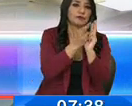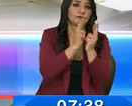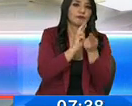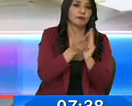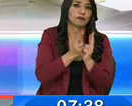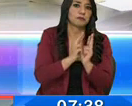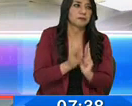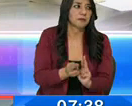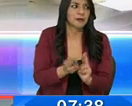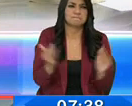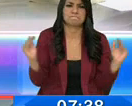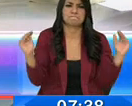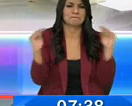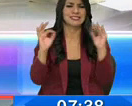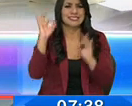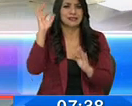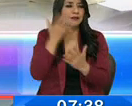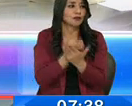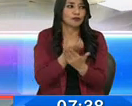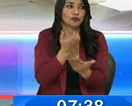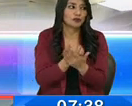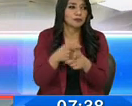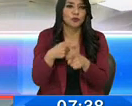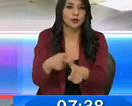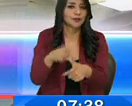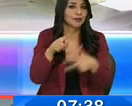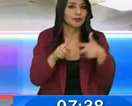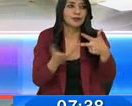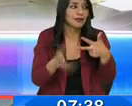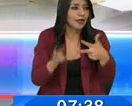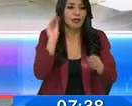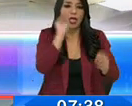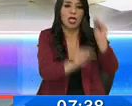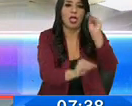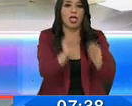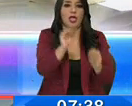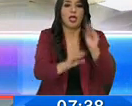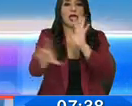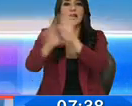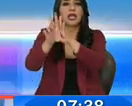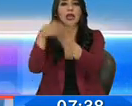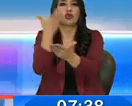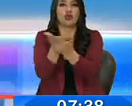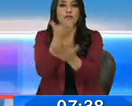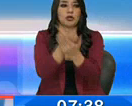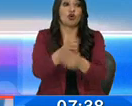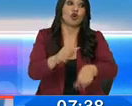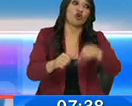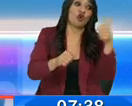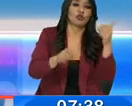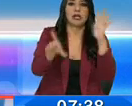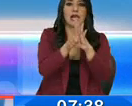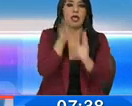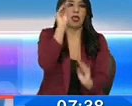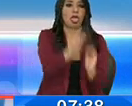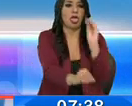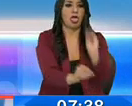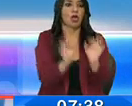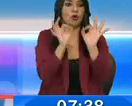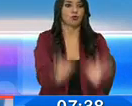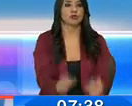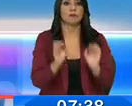no tienen nada ni de económicas ni de urgentes, sino que simplemente parecería ser que era la oportunidad